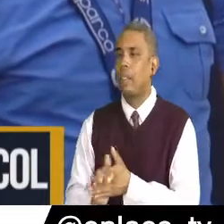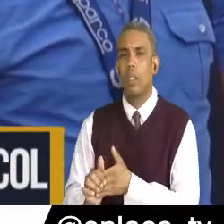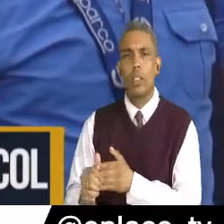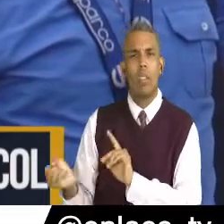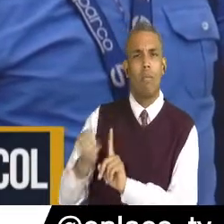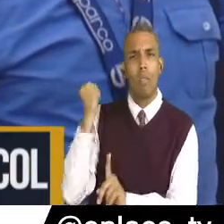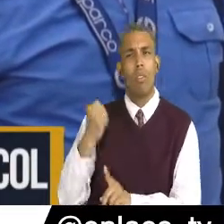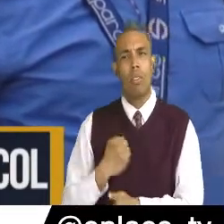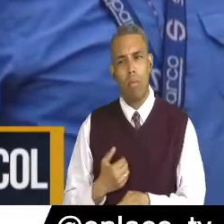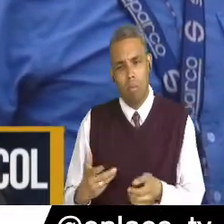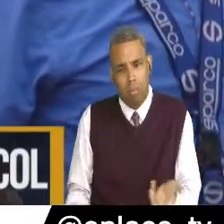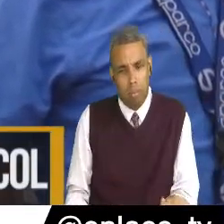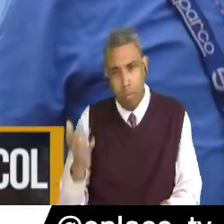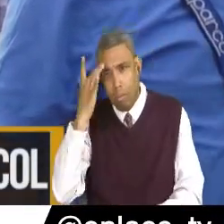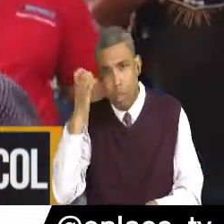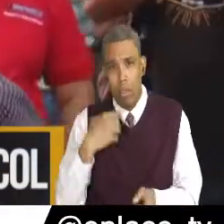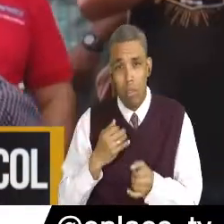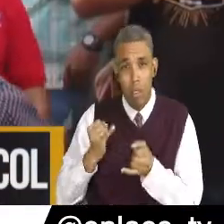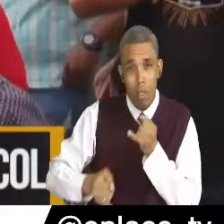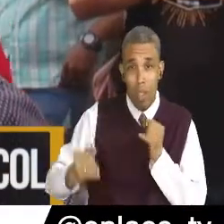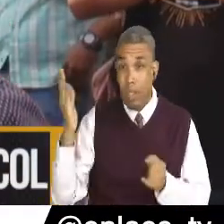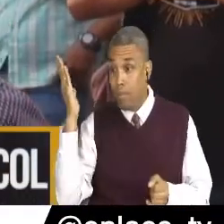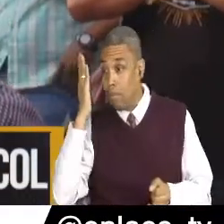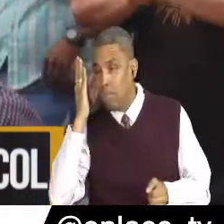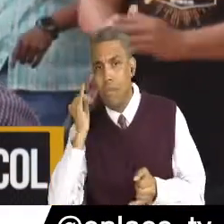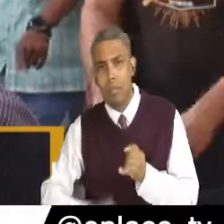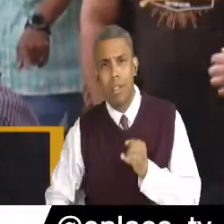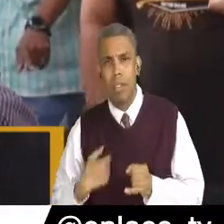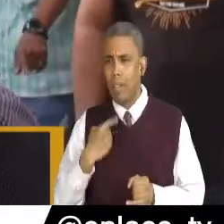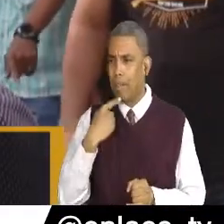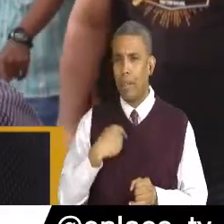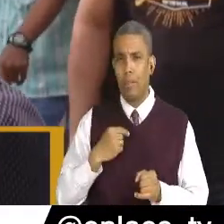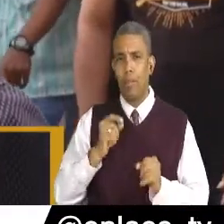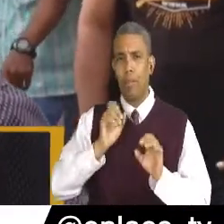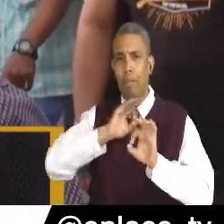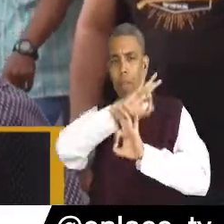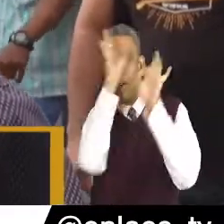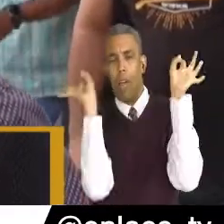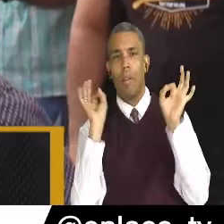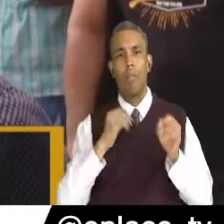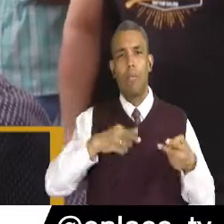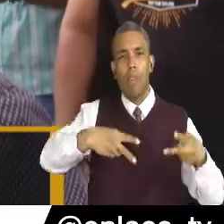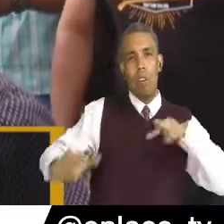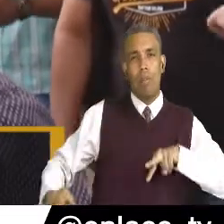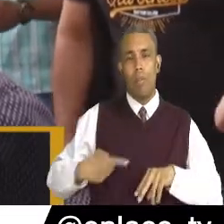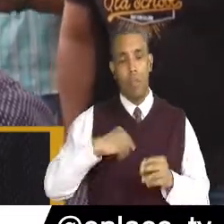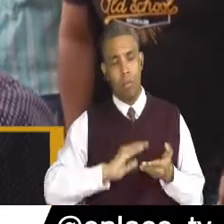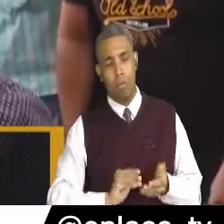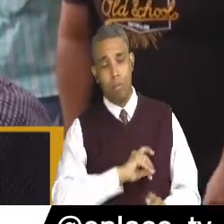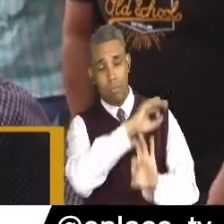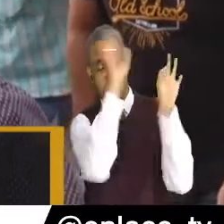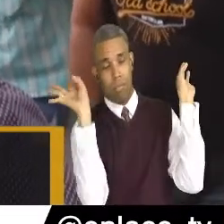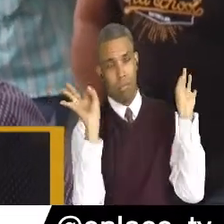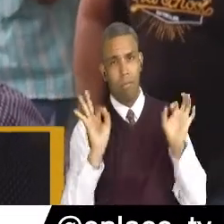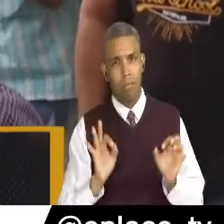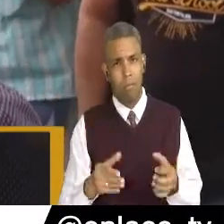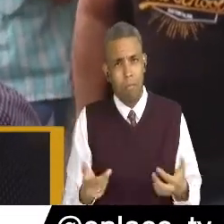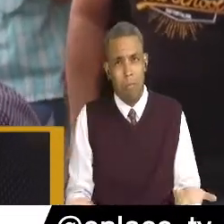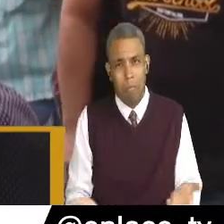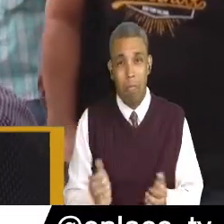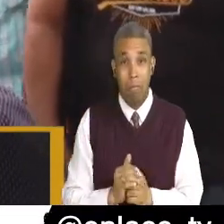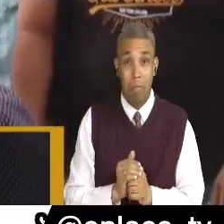vinculación laboral a última hora. Por intermedio de la caja de compensación CAFABA, ellos se postulan allá escogen más o